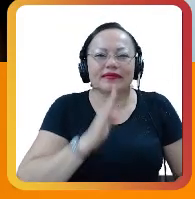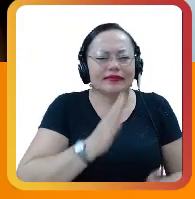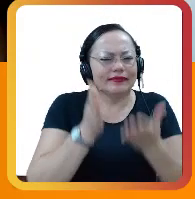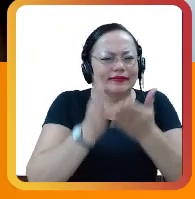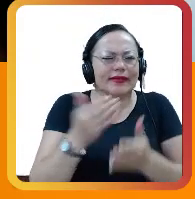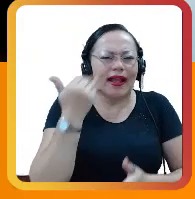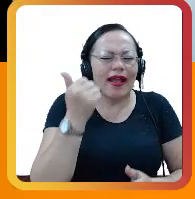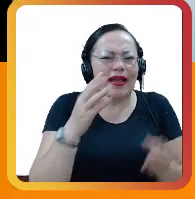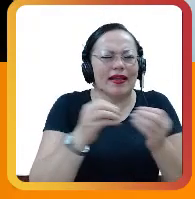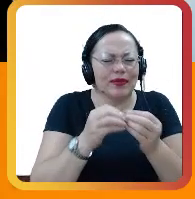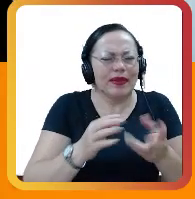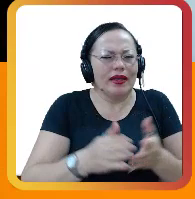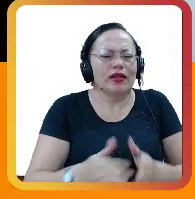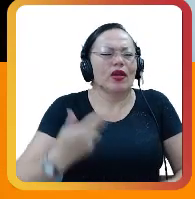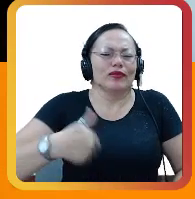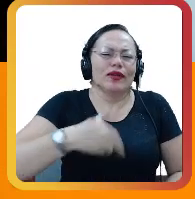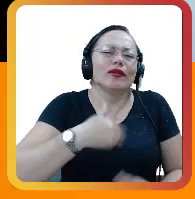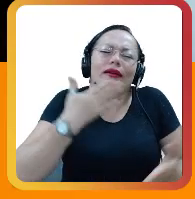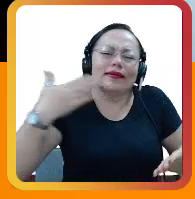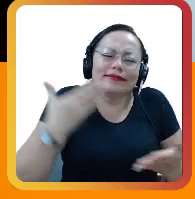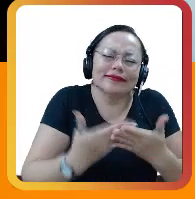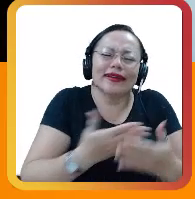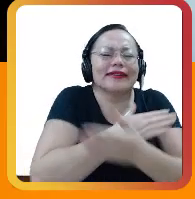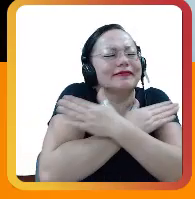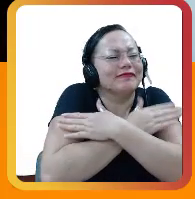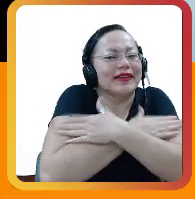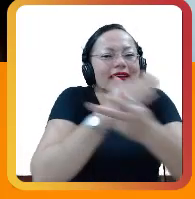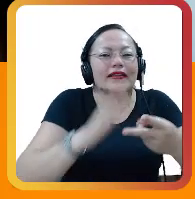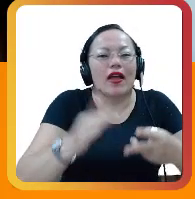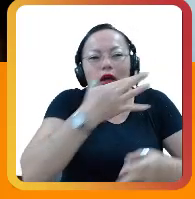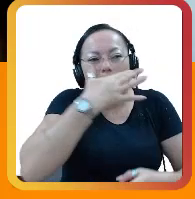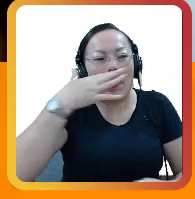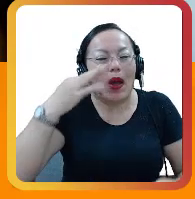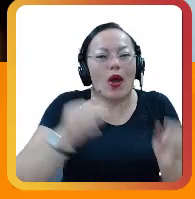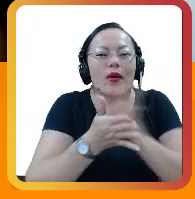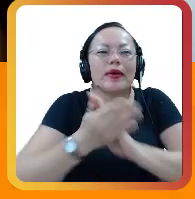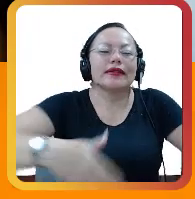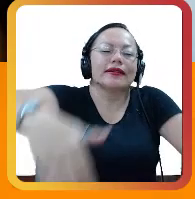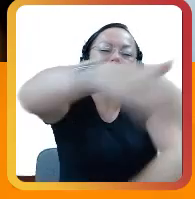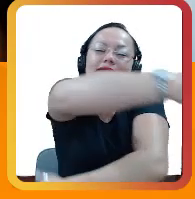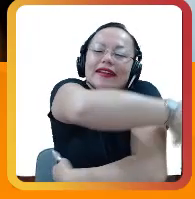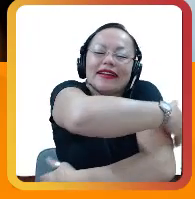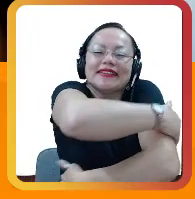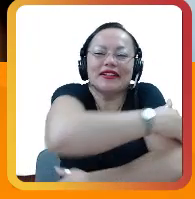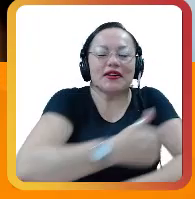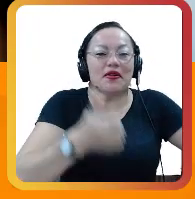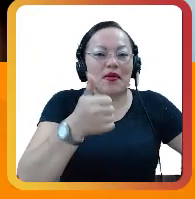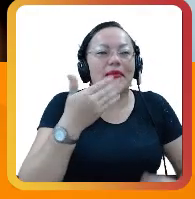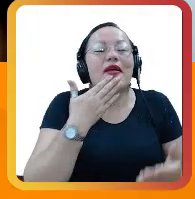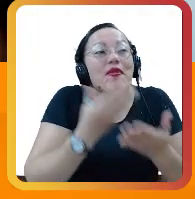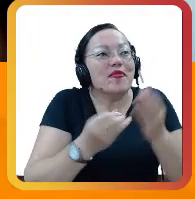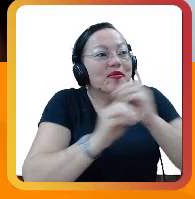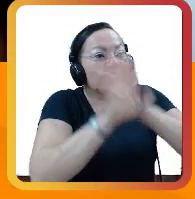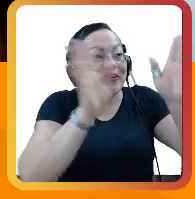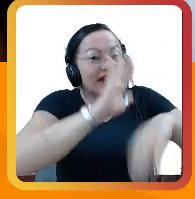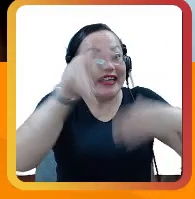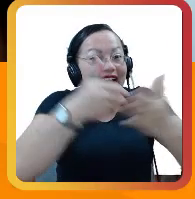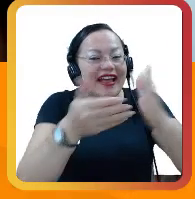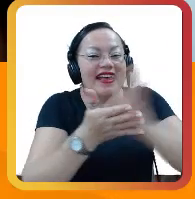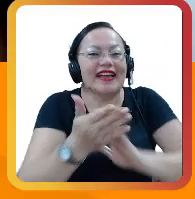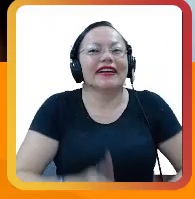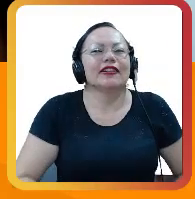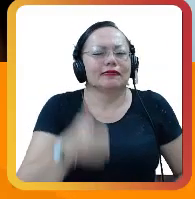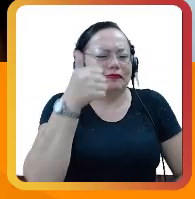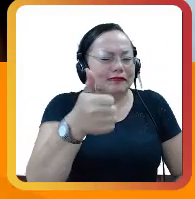Martínez también andan pegaditos a nosotros. Luis Rubén Serrano, un abrazo, Luis Rubén. Buenos días, nos dice